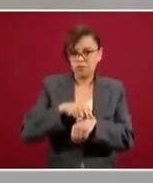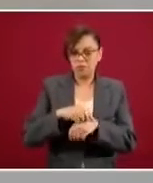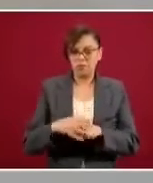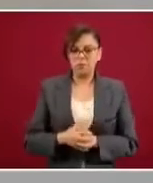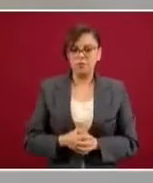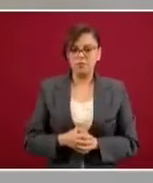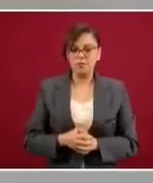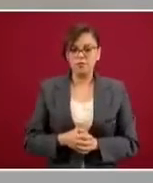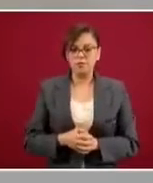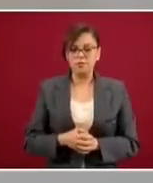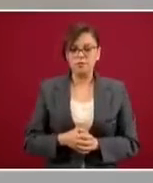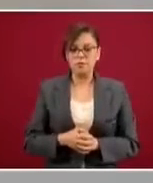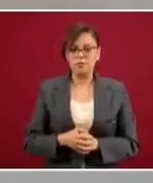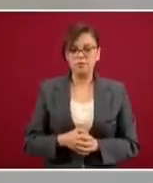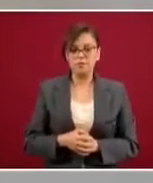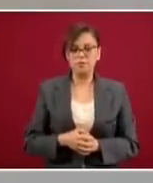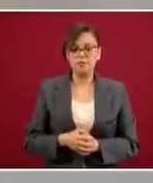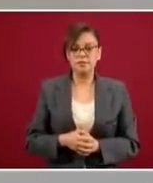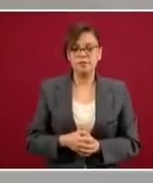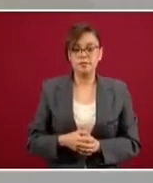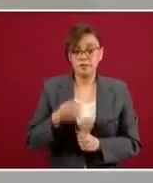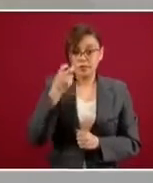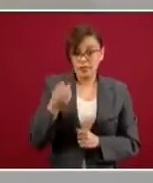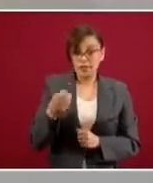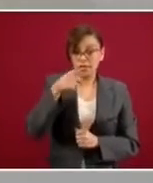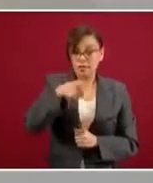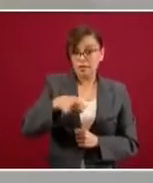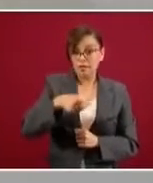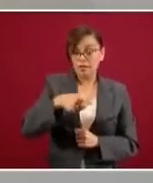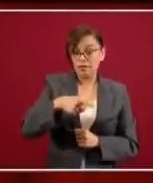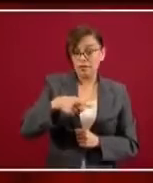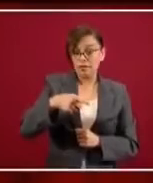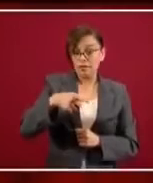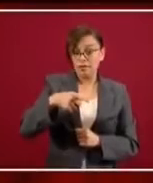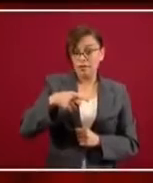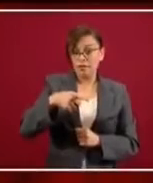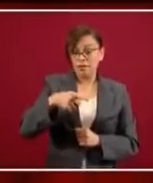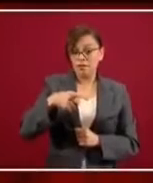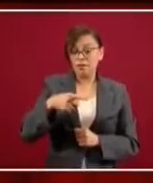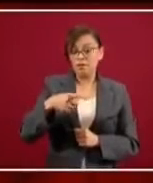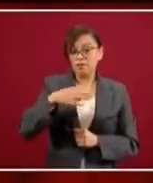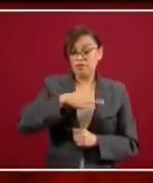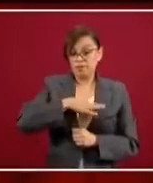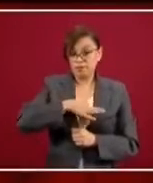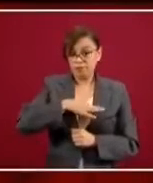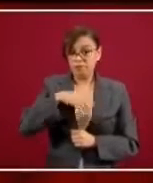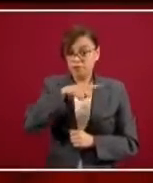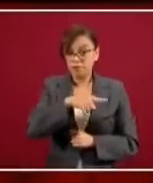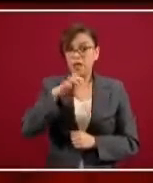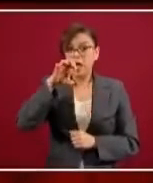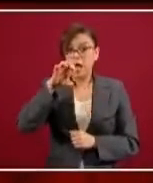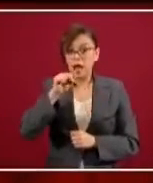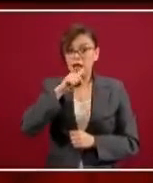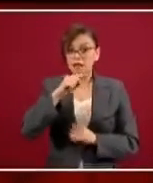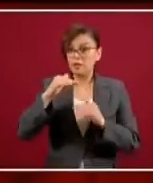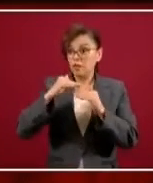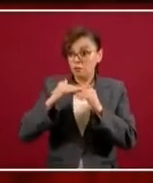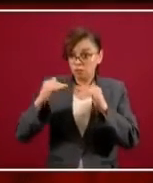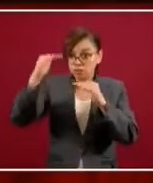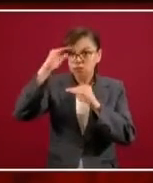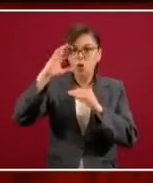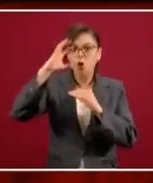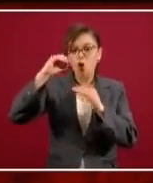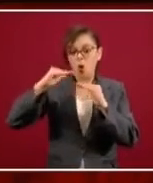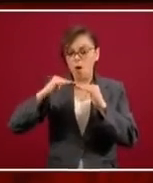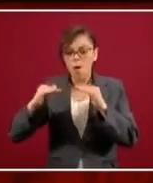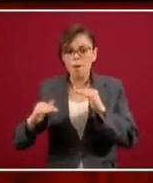atención, que es si la carga viral es alta o es baja. Esto es importante para el